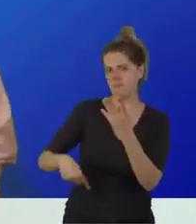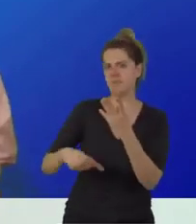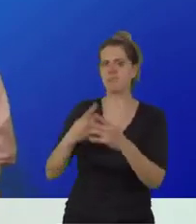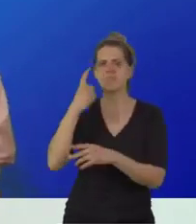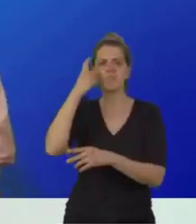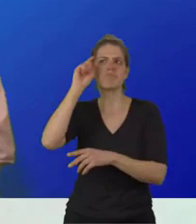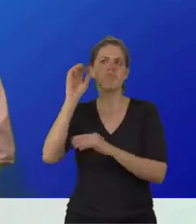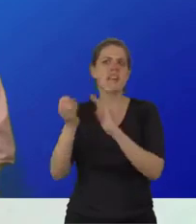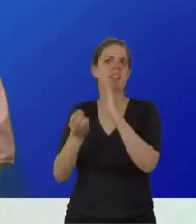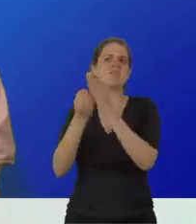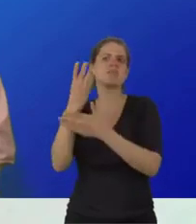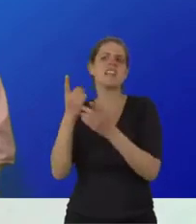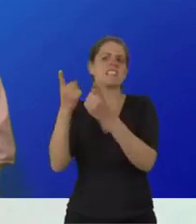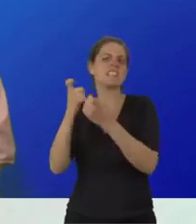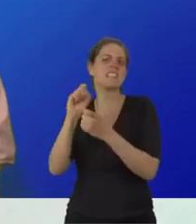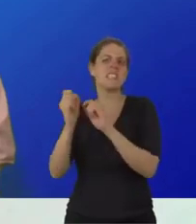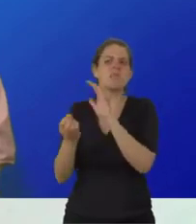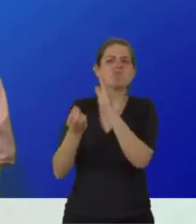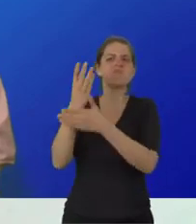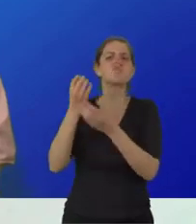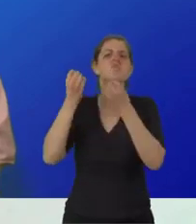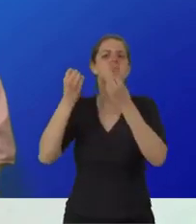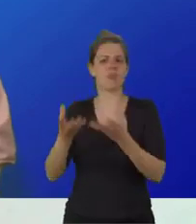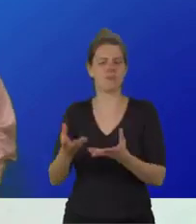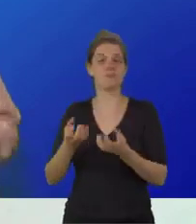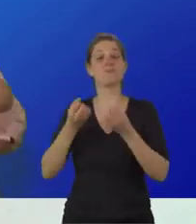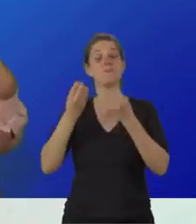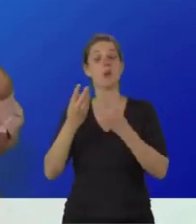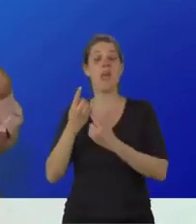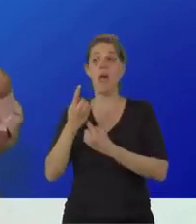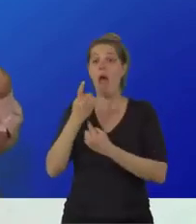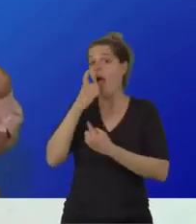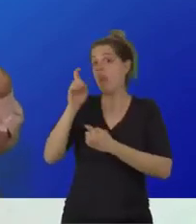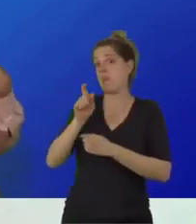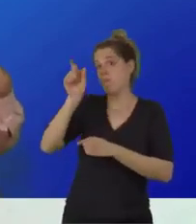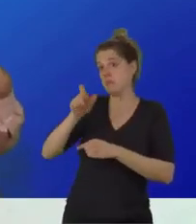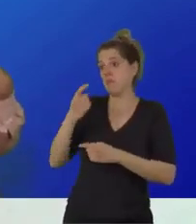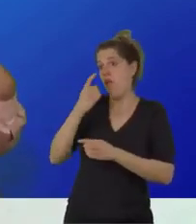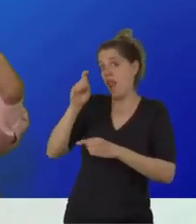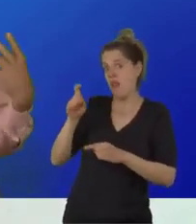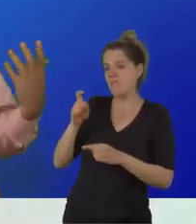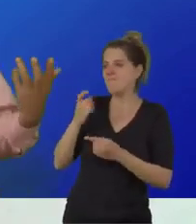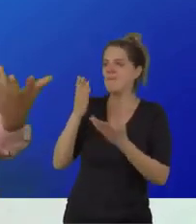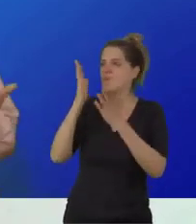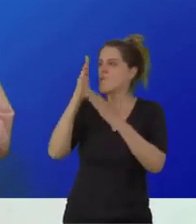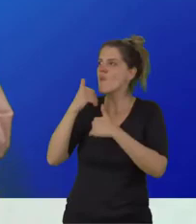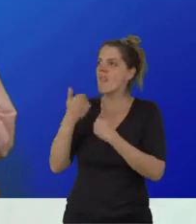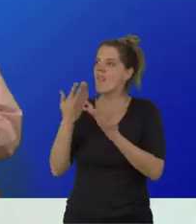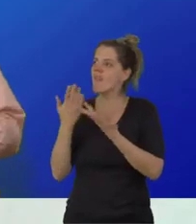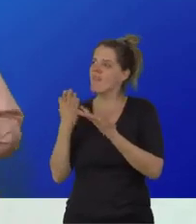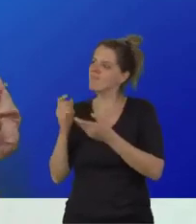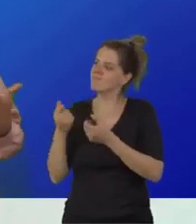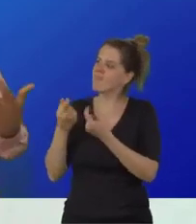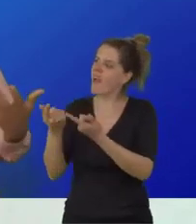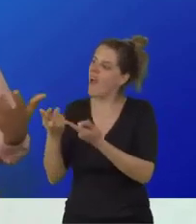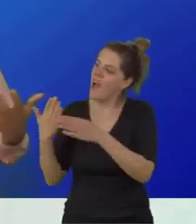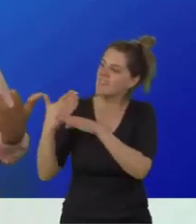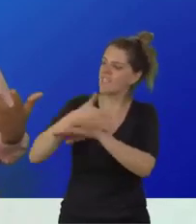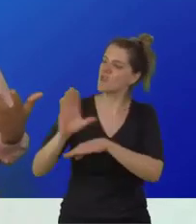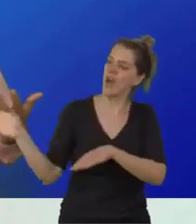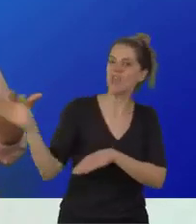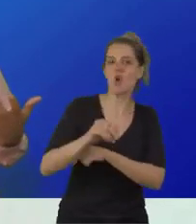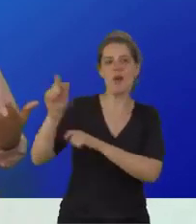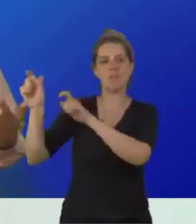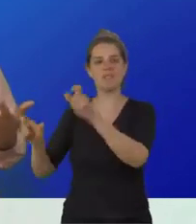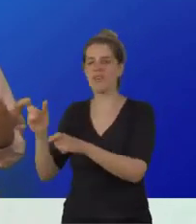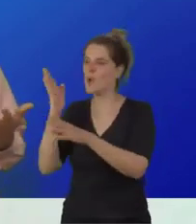es porque en algún punto alguien desde su perspectiva no pudo dar acceso a todas las personas,